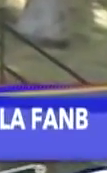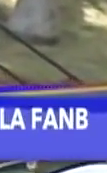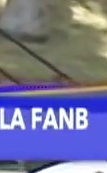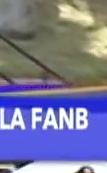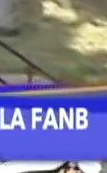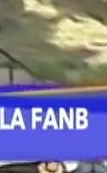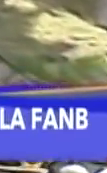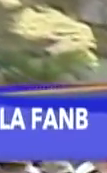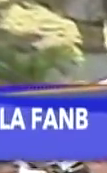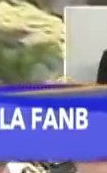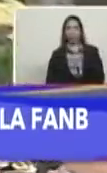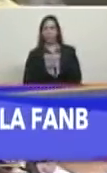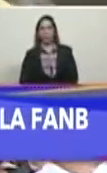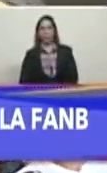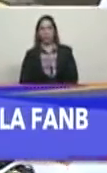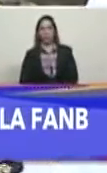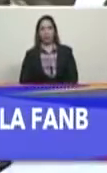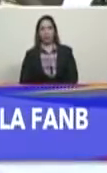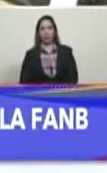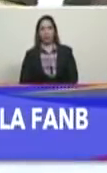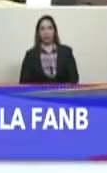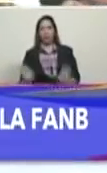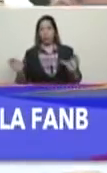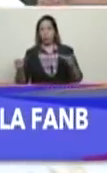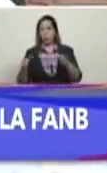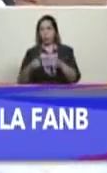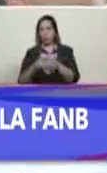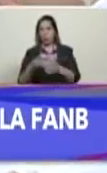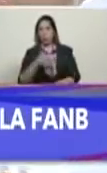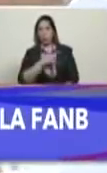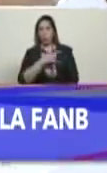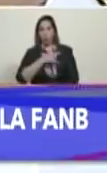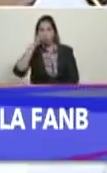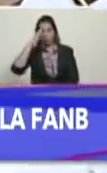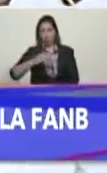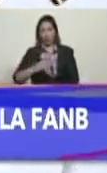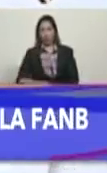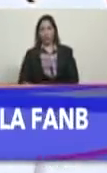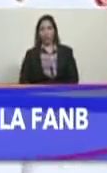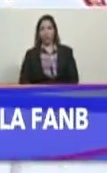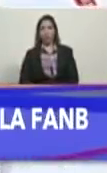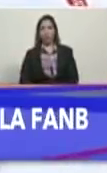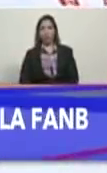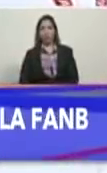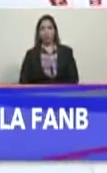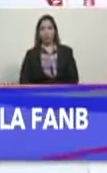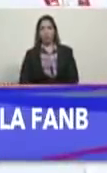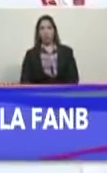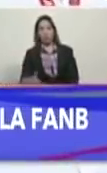de los cuatro componentes de la Fuerza Armada Nacional Bolivariana. Queridos compatriotas,